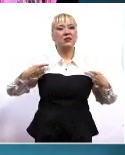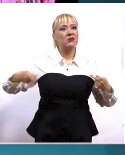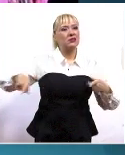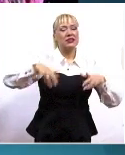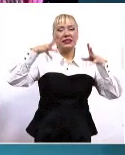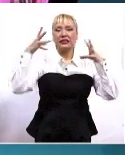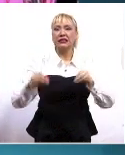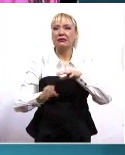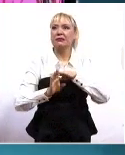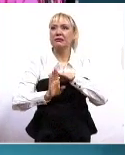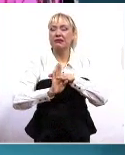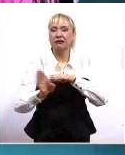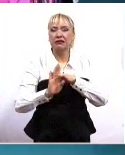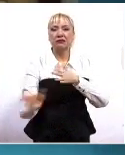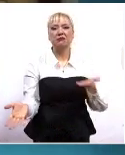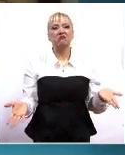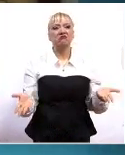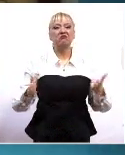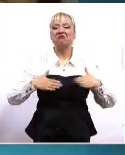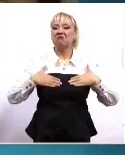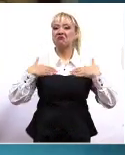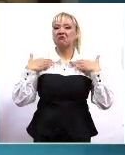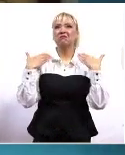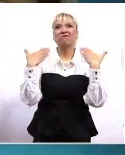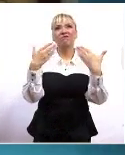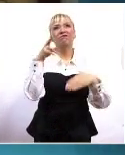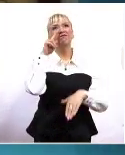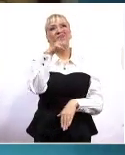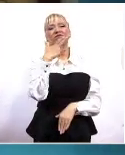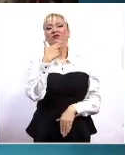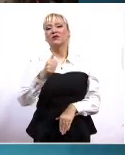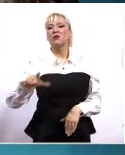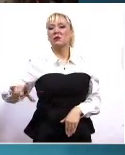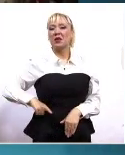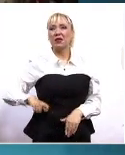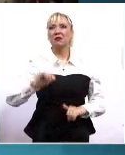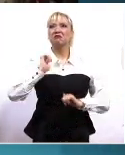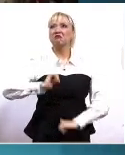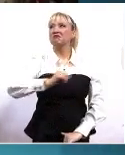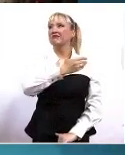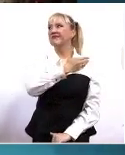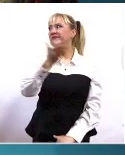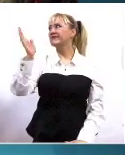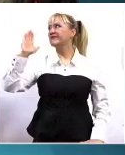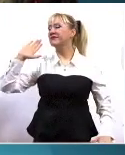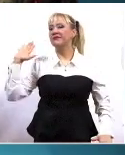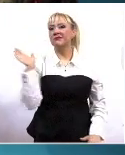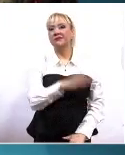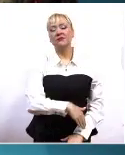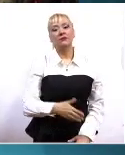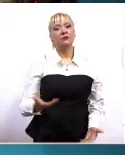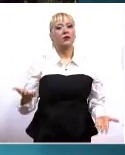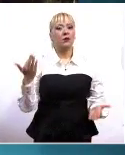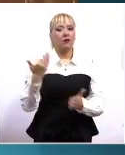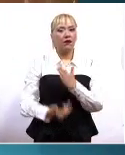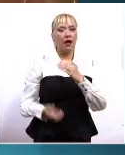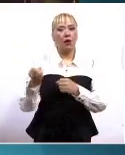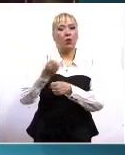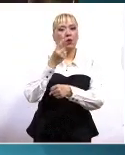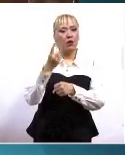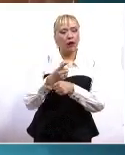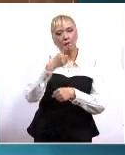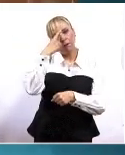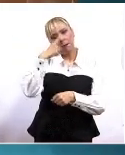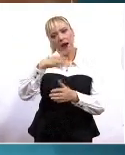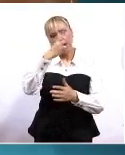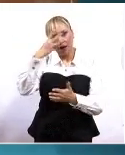migrantes, poca o nula confianza en las instituciones y autoridades, limitadas oportunidades de migración